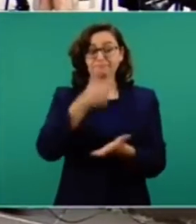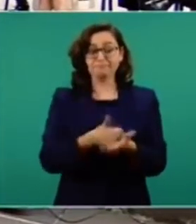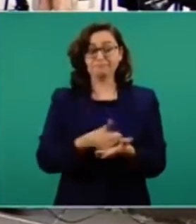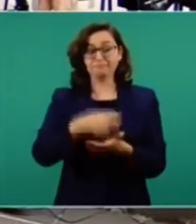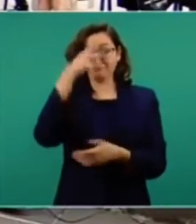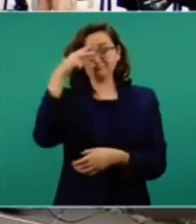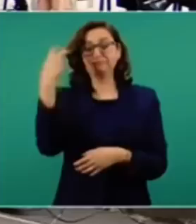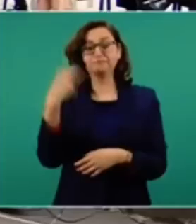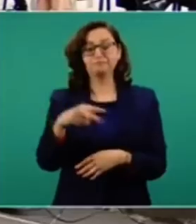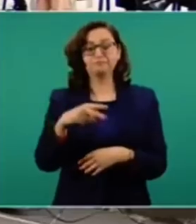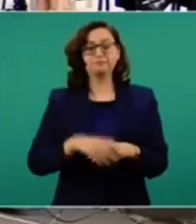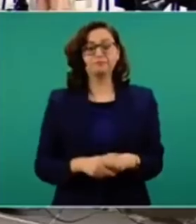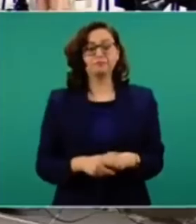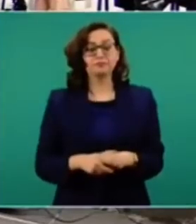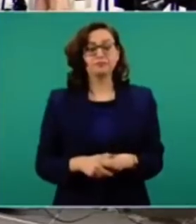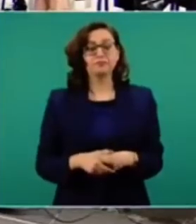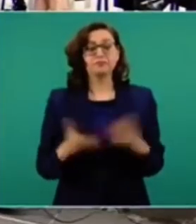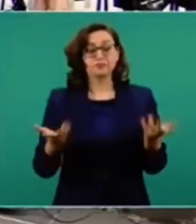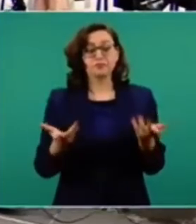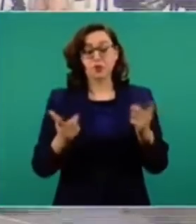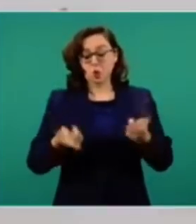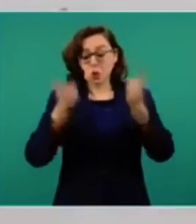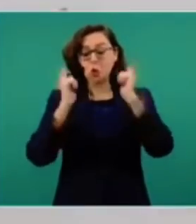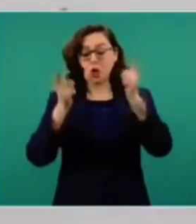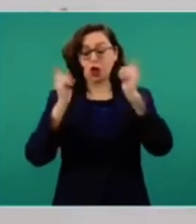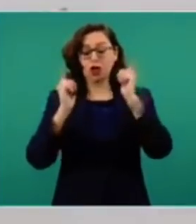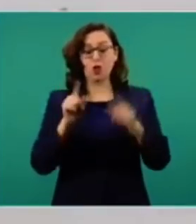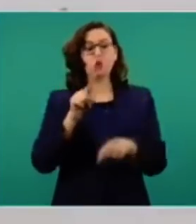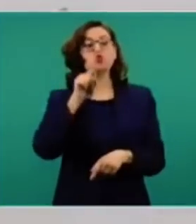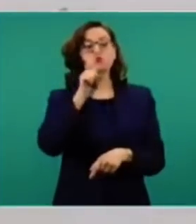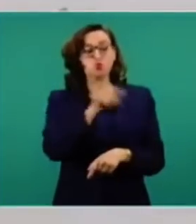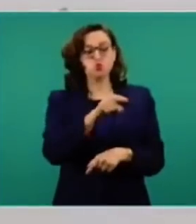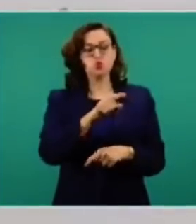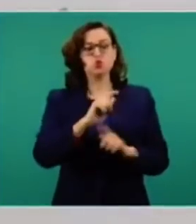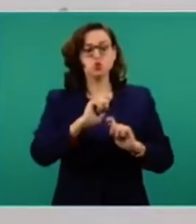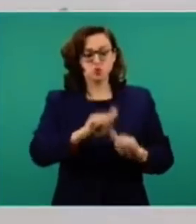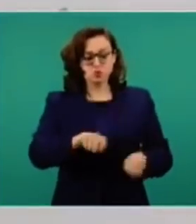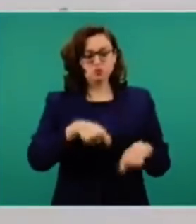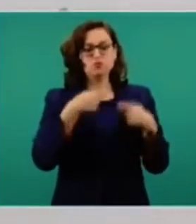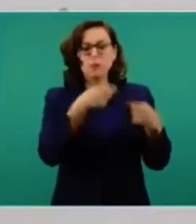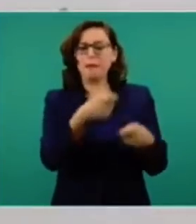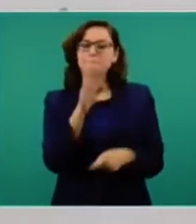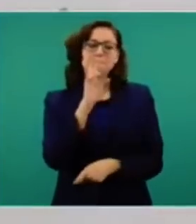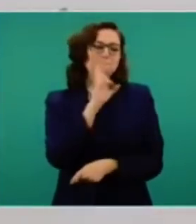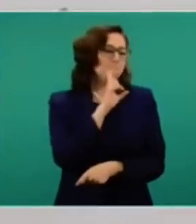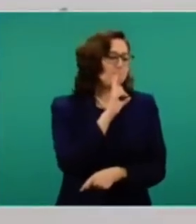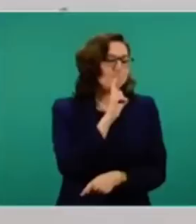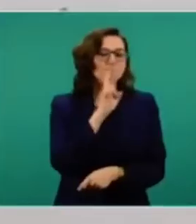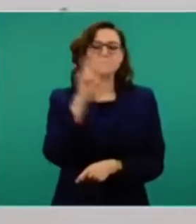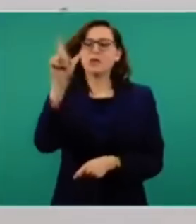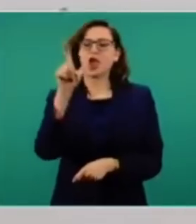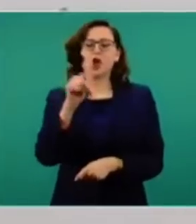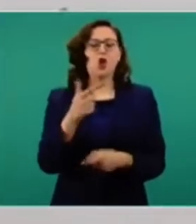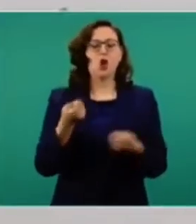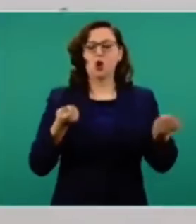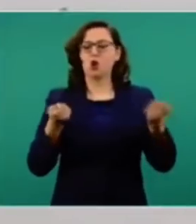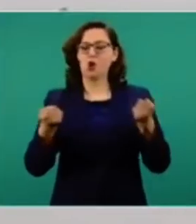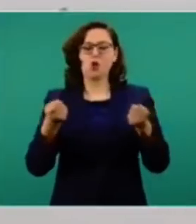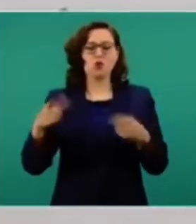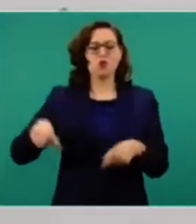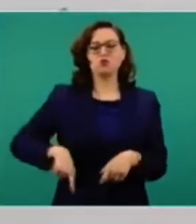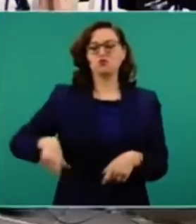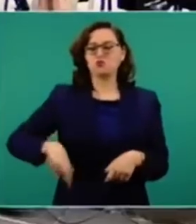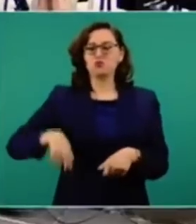que obtengas el merecido nombramiento como la mejor alcaldesa del mundo por su